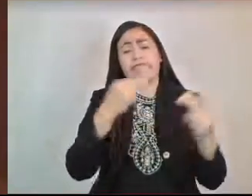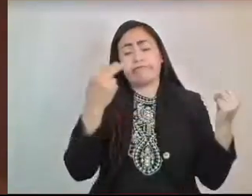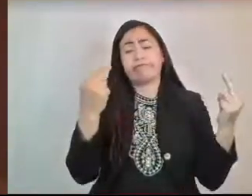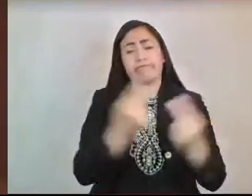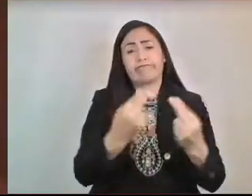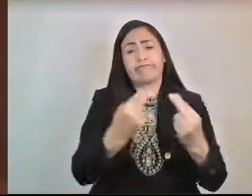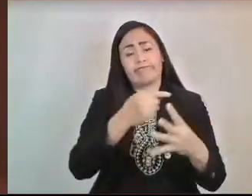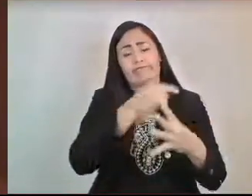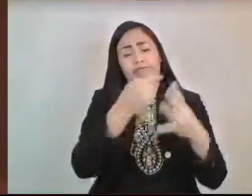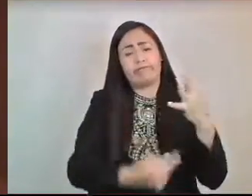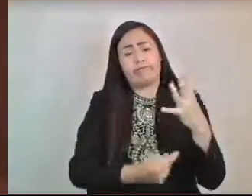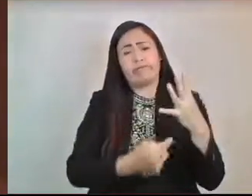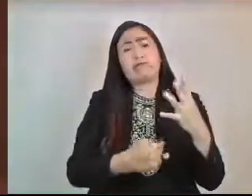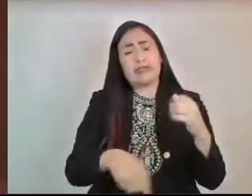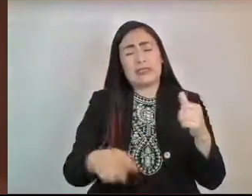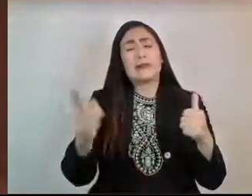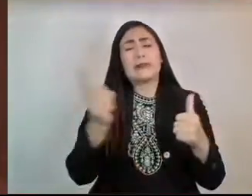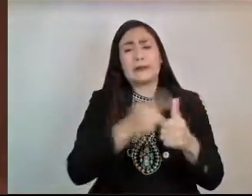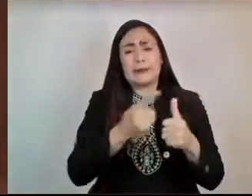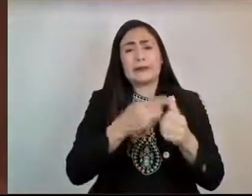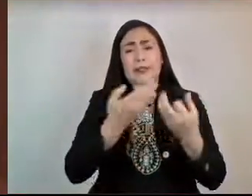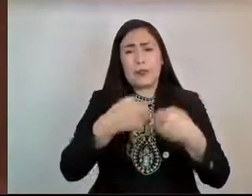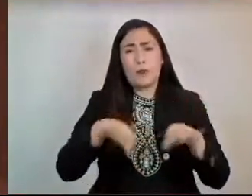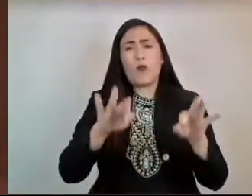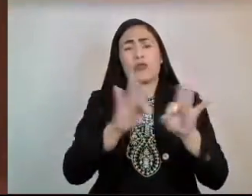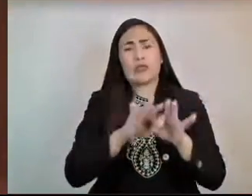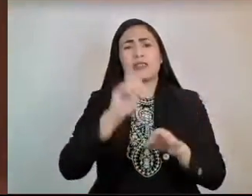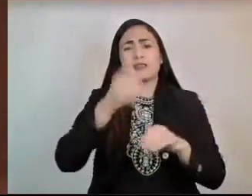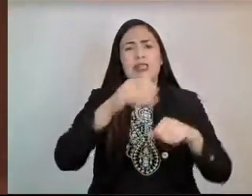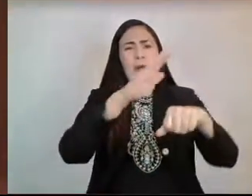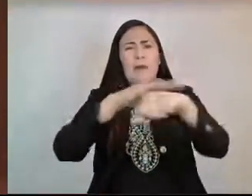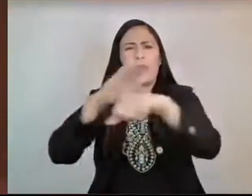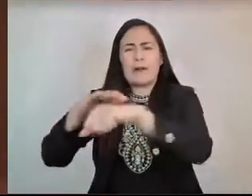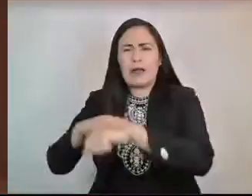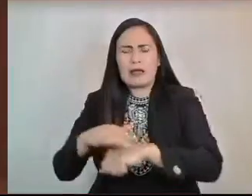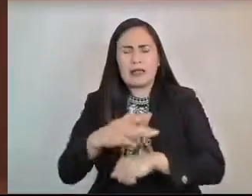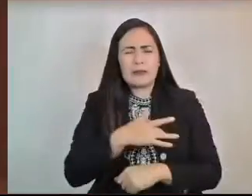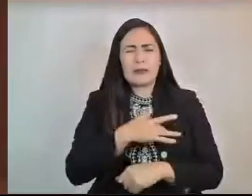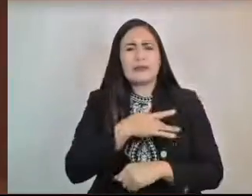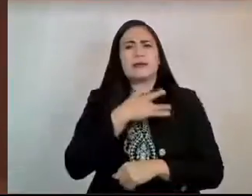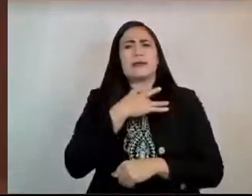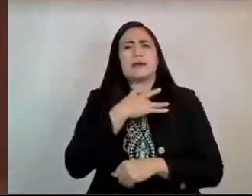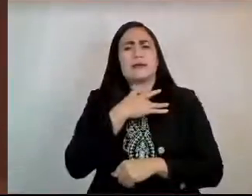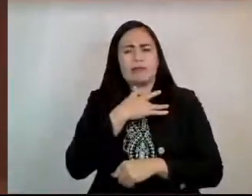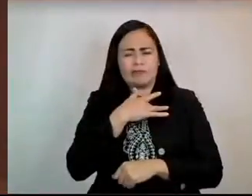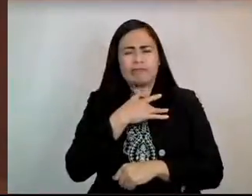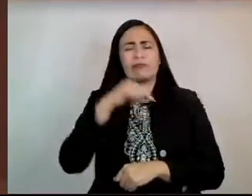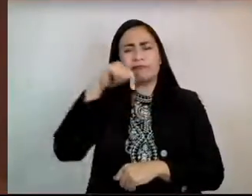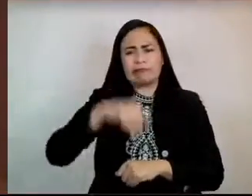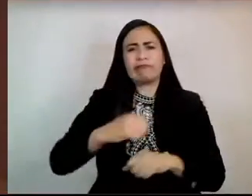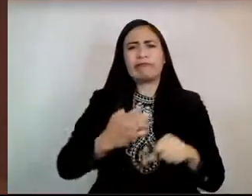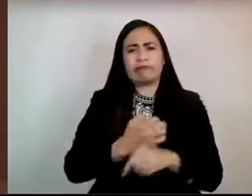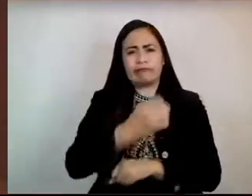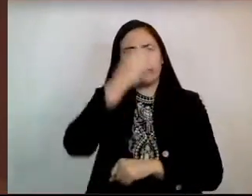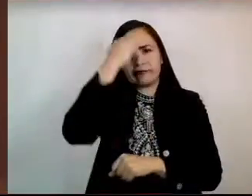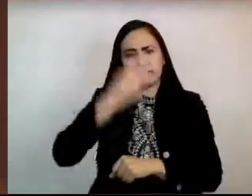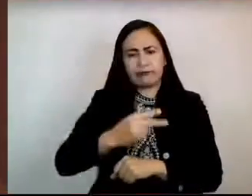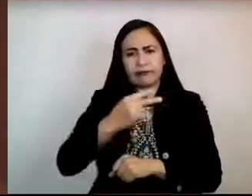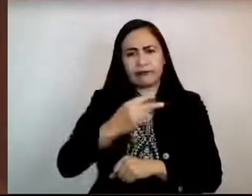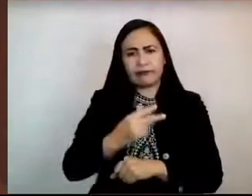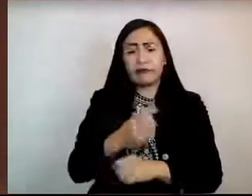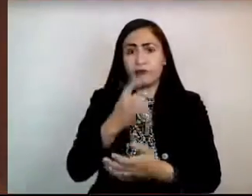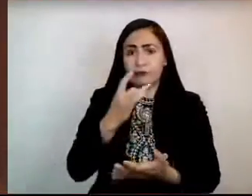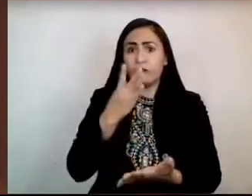que son primordiales. Sensibilizar y dejar en claro que nuestro Estado de México no solamente tenga